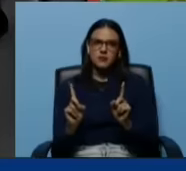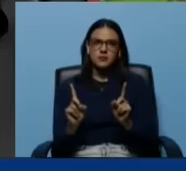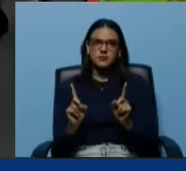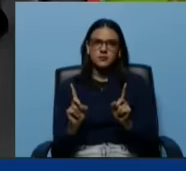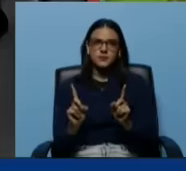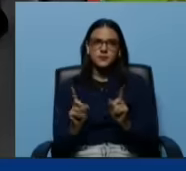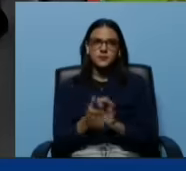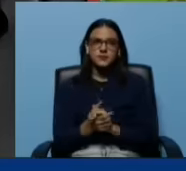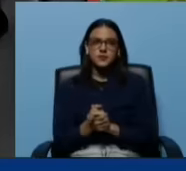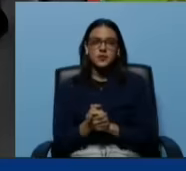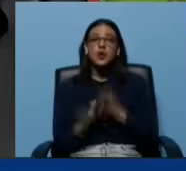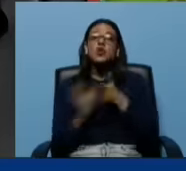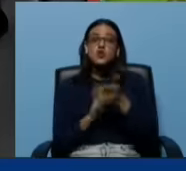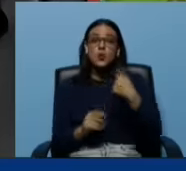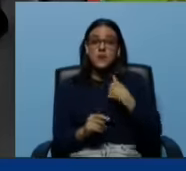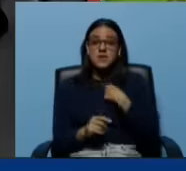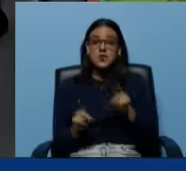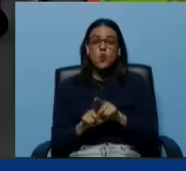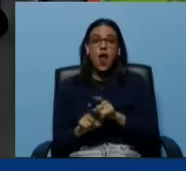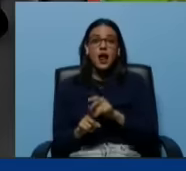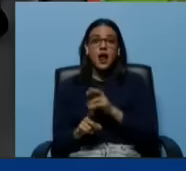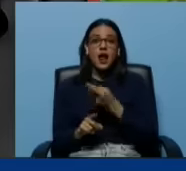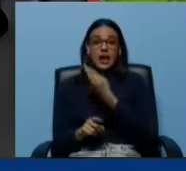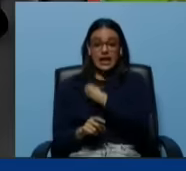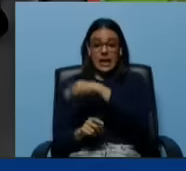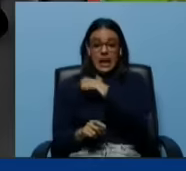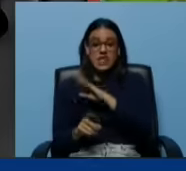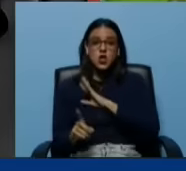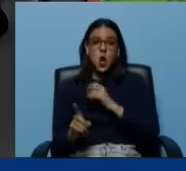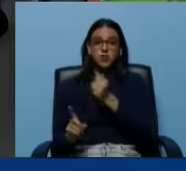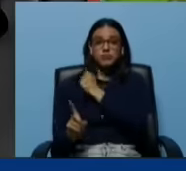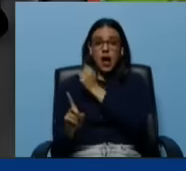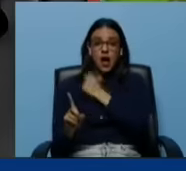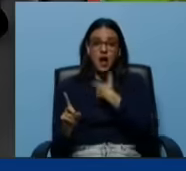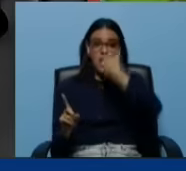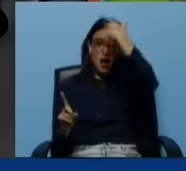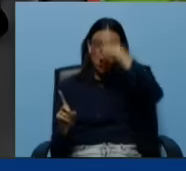En mi religión, en la Iglesia Católica,